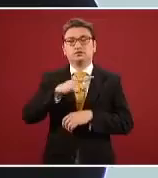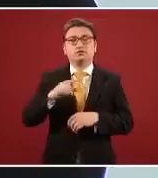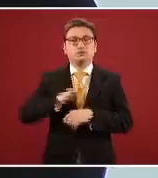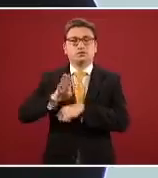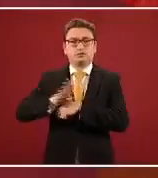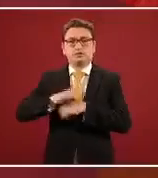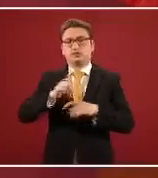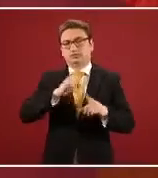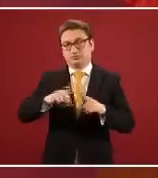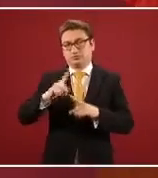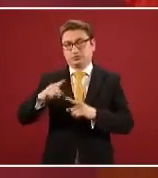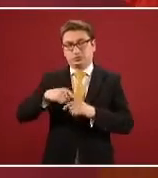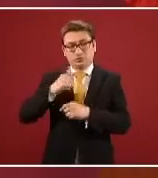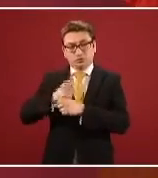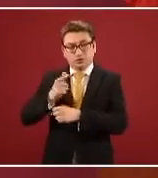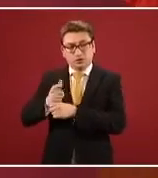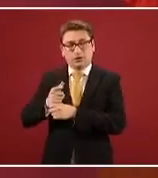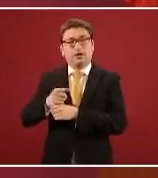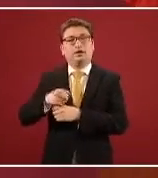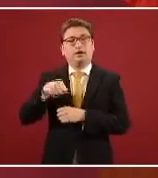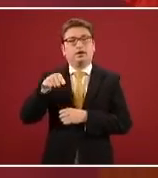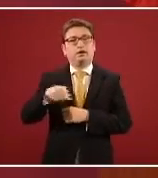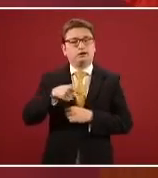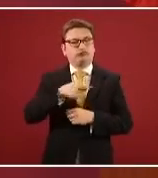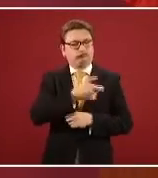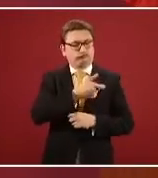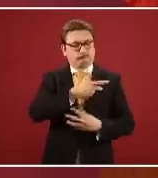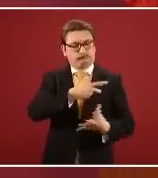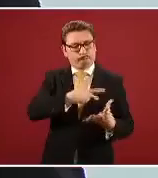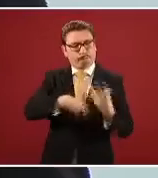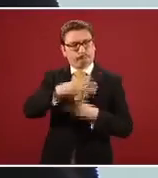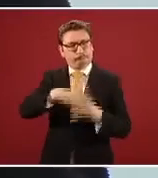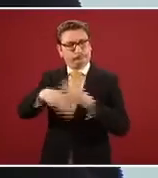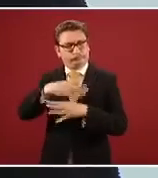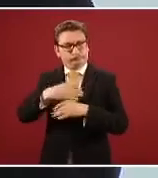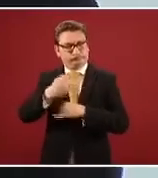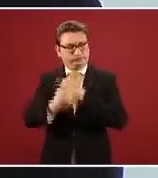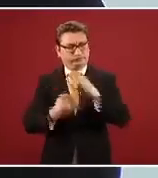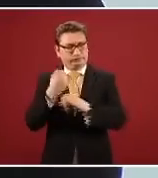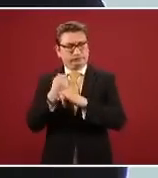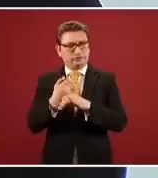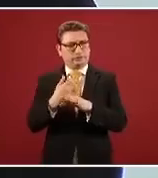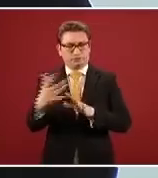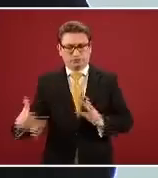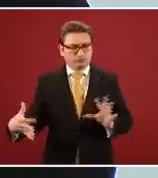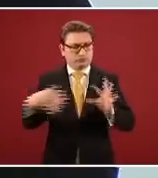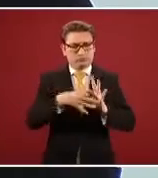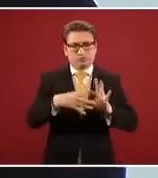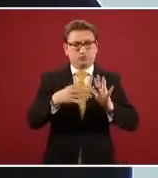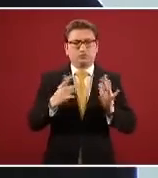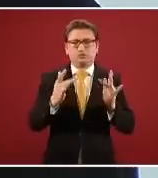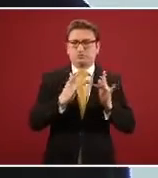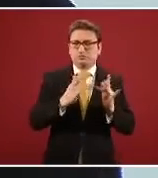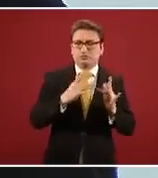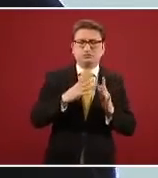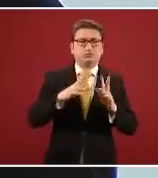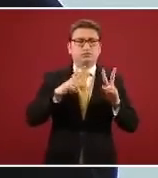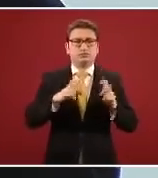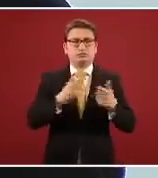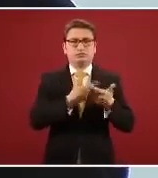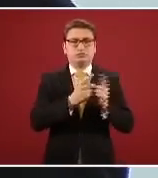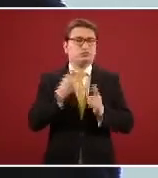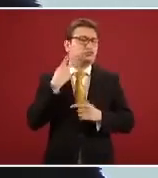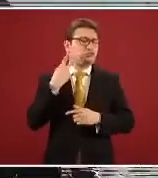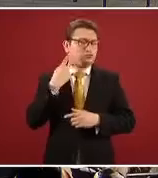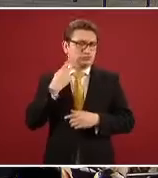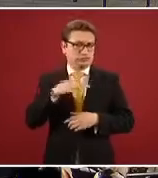otros espacios donde hemos encontrado transacciones financieras de carácter internacional vinculados con temas de corrupción política o de grupos